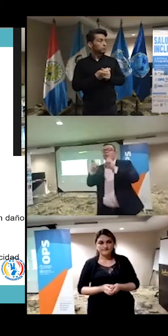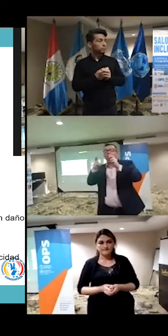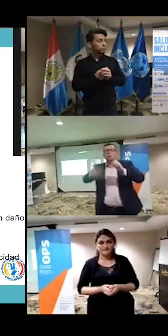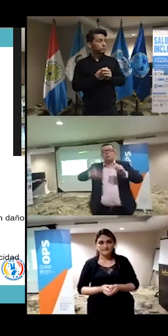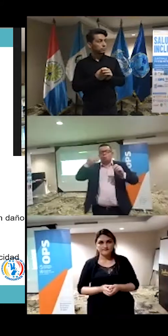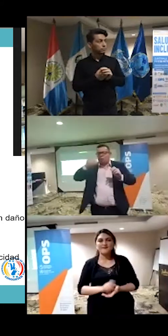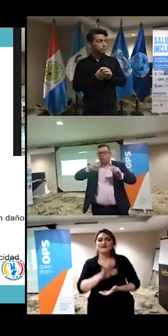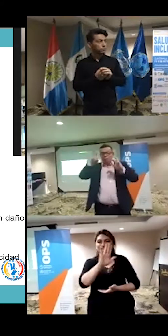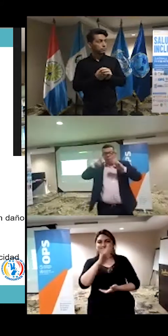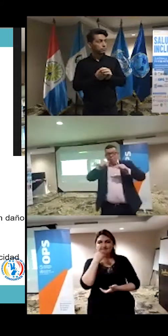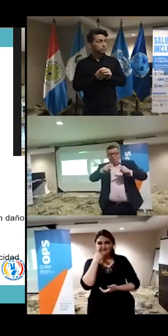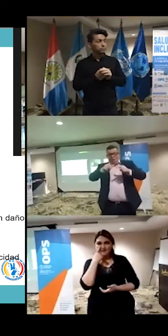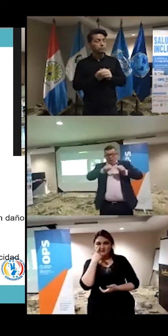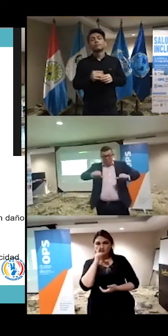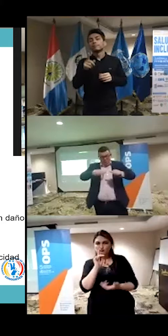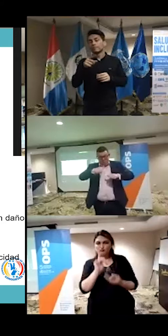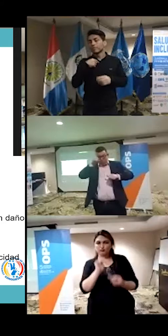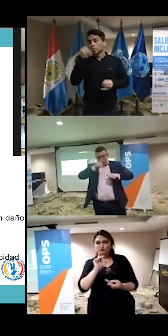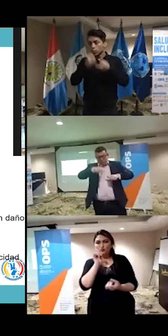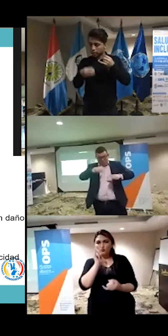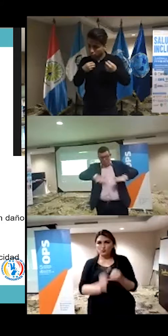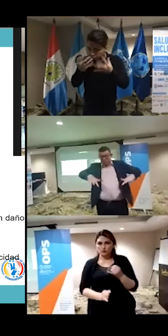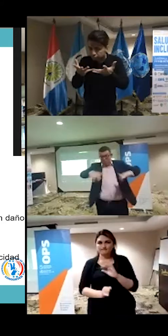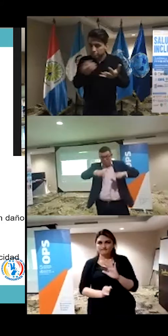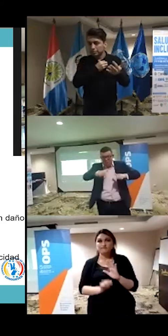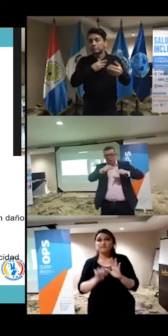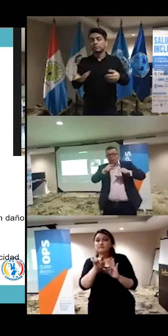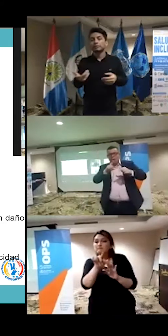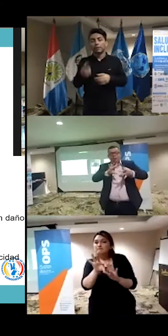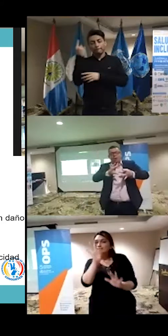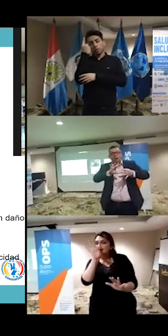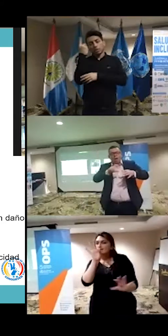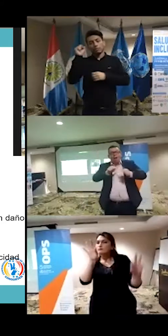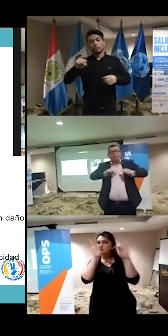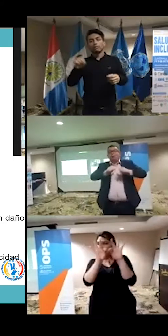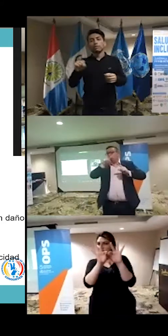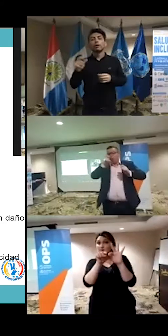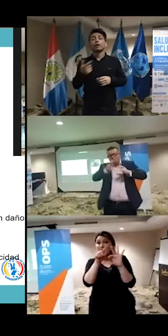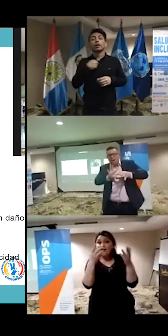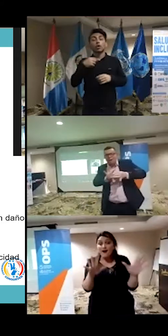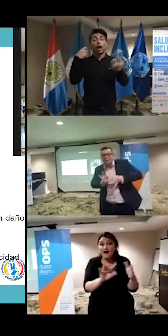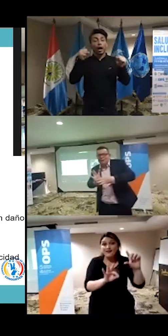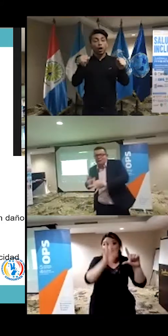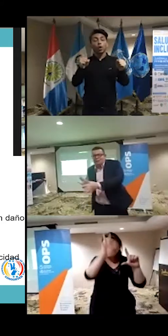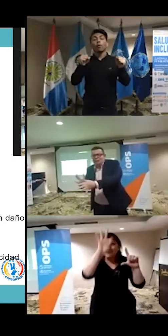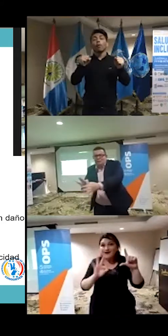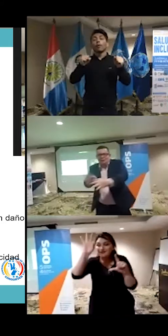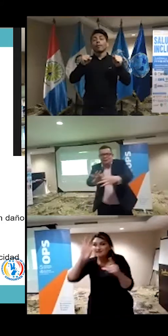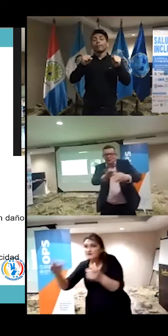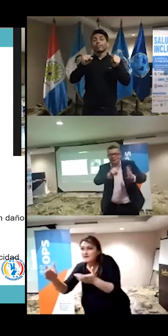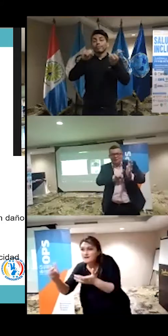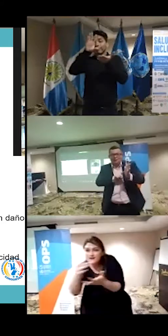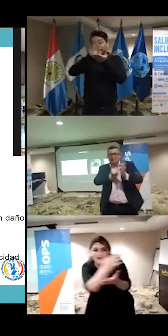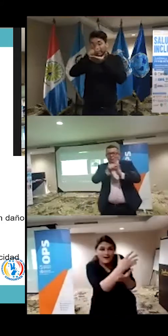Y por último, que no quiero dejar de mencionar, que es sumamente importante, cuando generamos base de datos desagregados, cuando generamos números